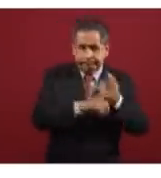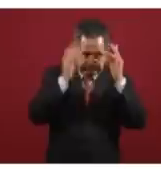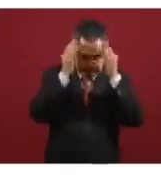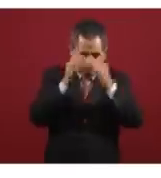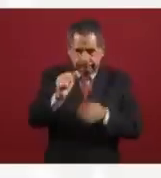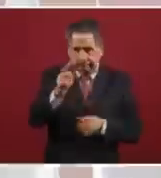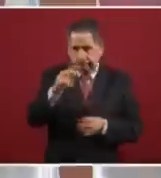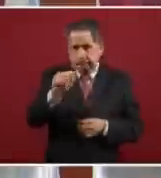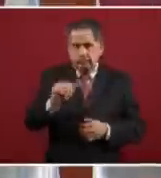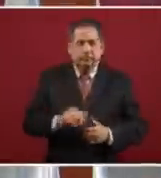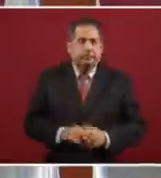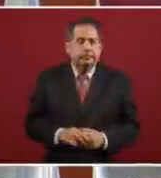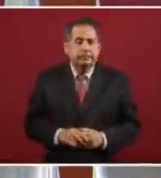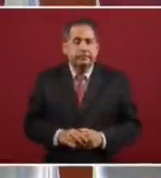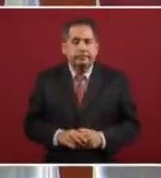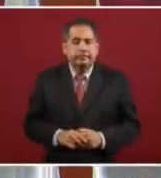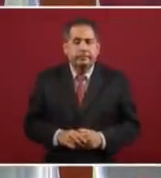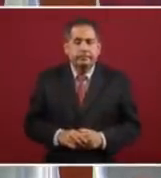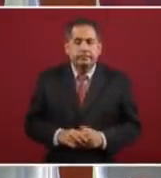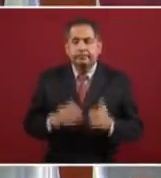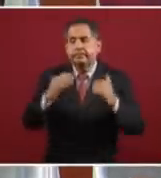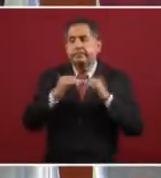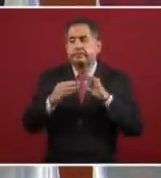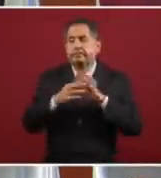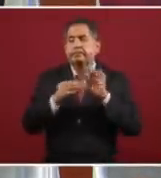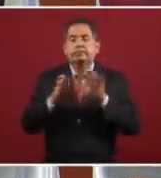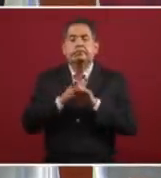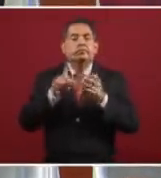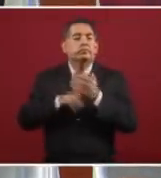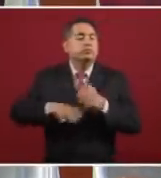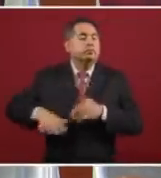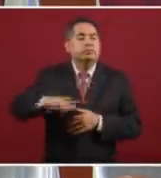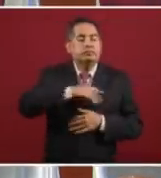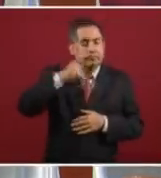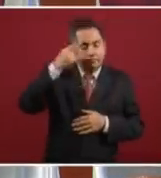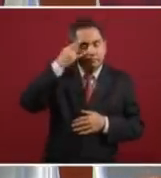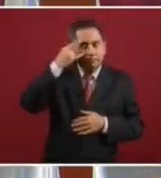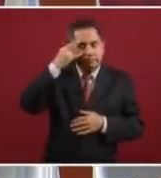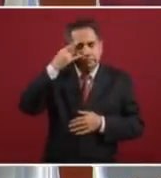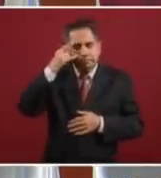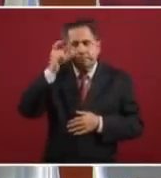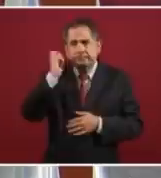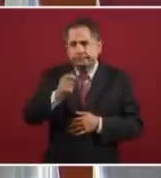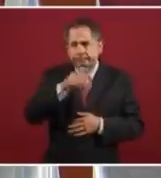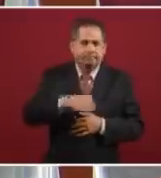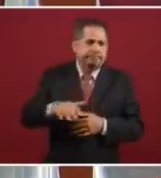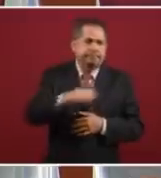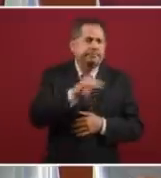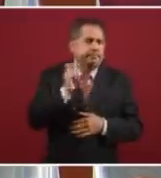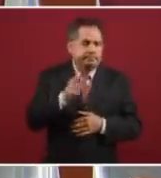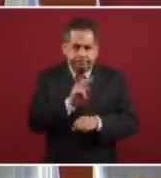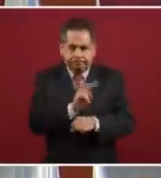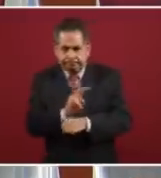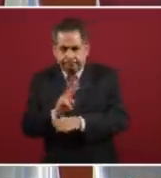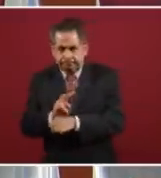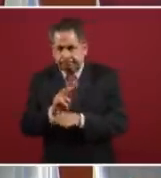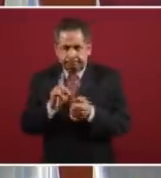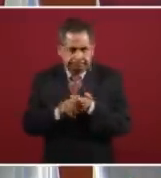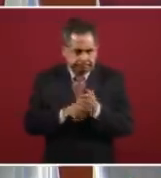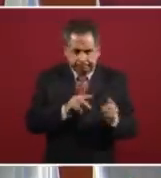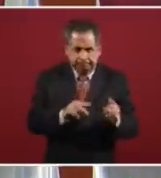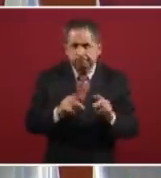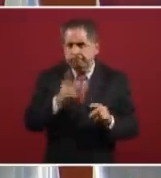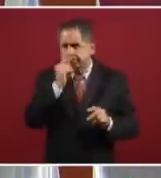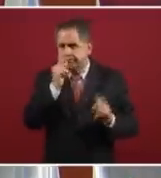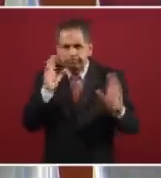La que sigue, por favor. En lo que se refiere a la sonda de Campeche, ahí tenemos vigilancia, tenemos